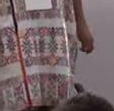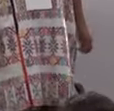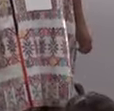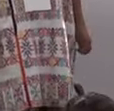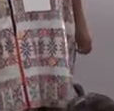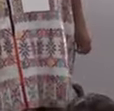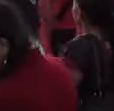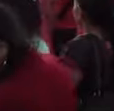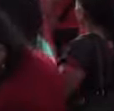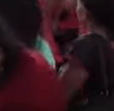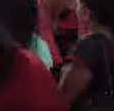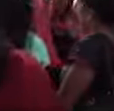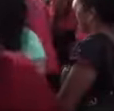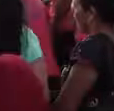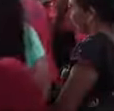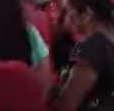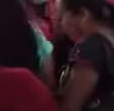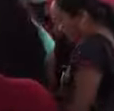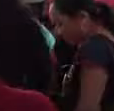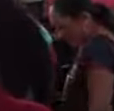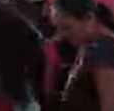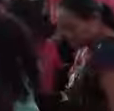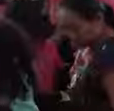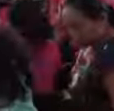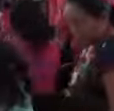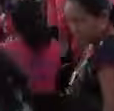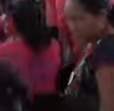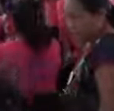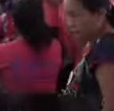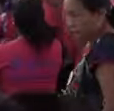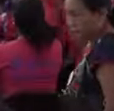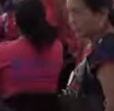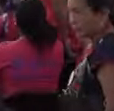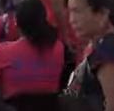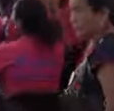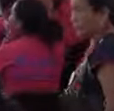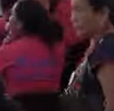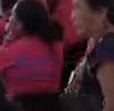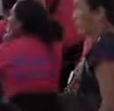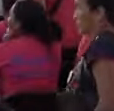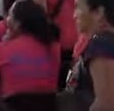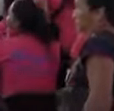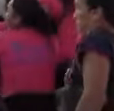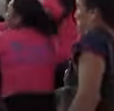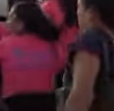Pedimos a nuestras autoridades, aunque sigan, por favor, ocupar. Vamos a tomar una fotografía.